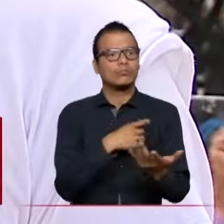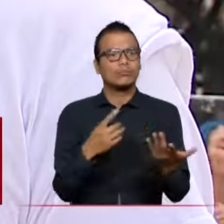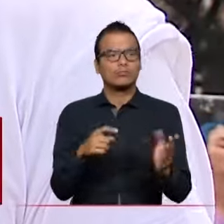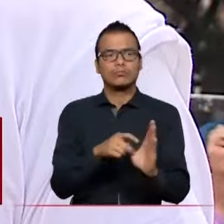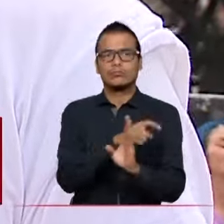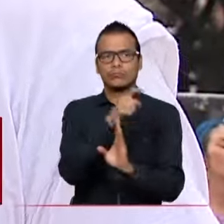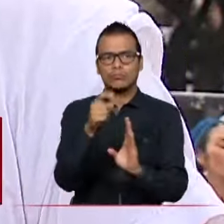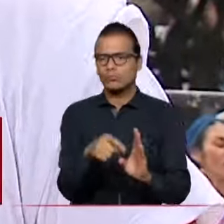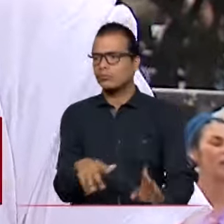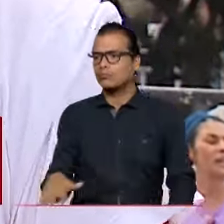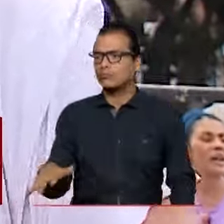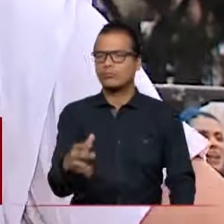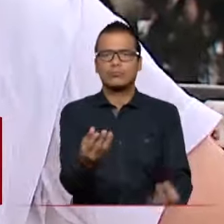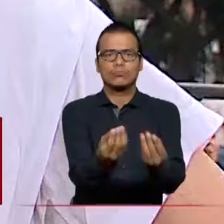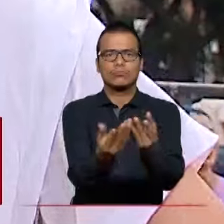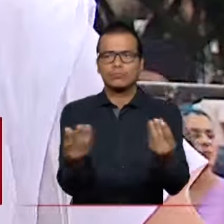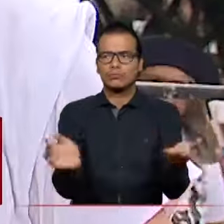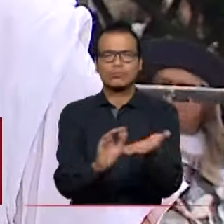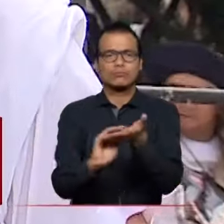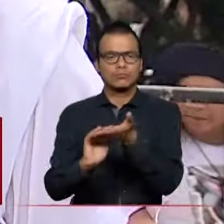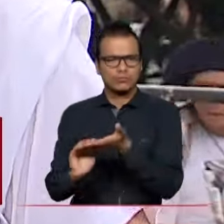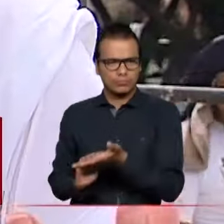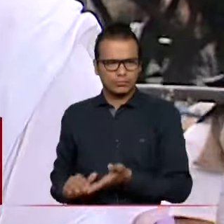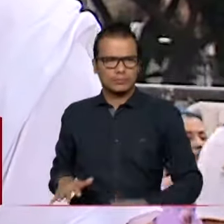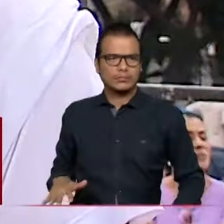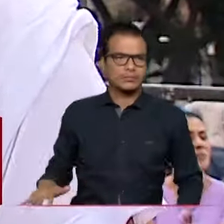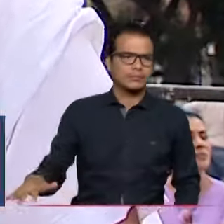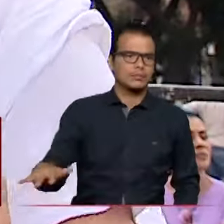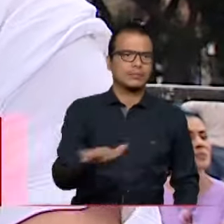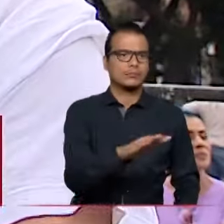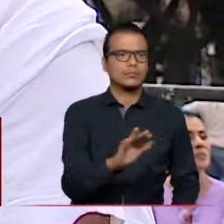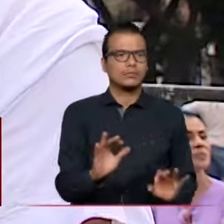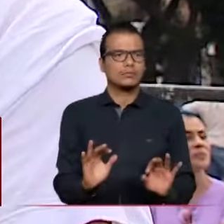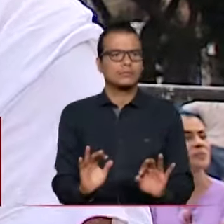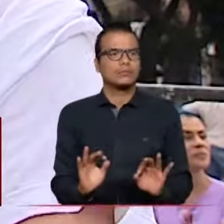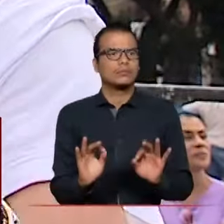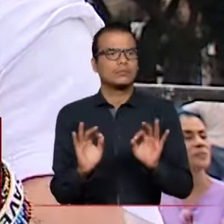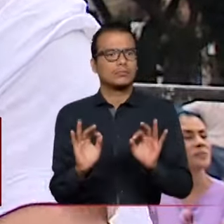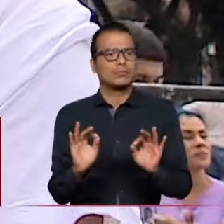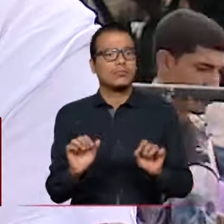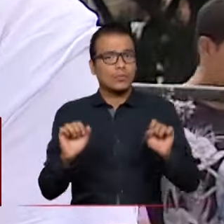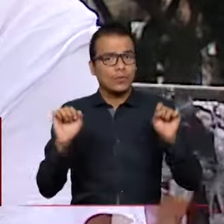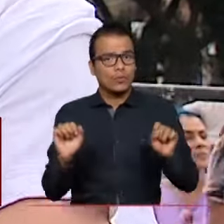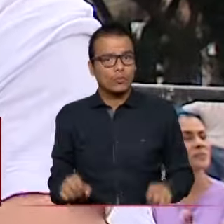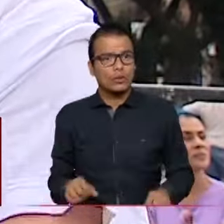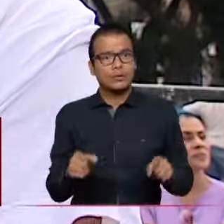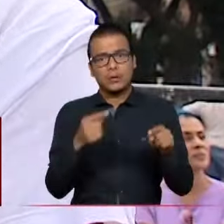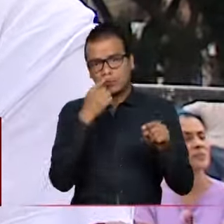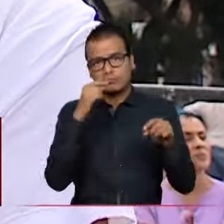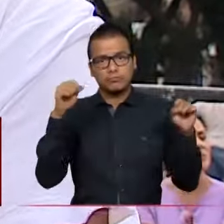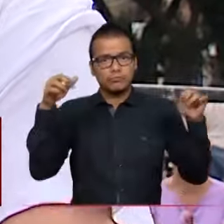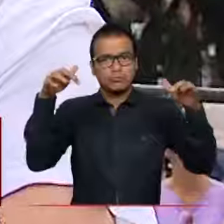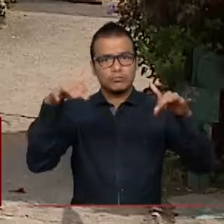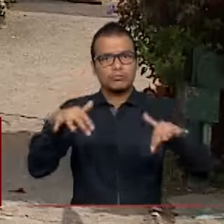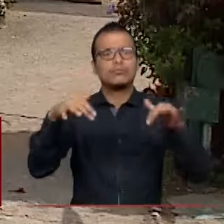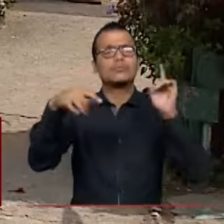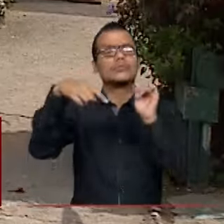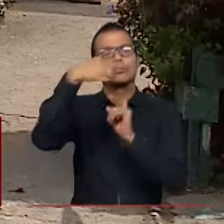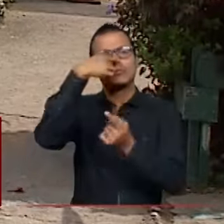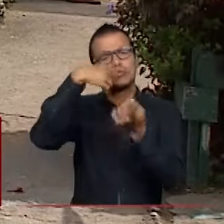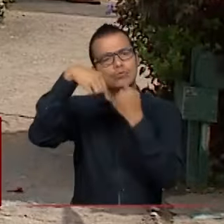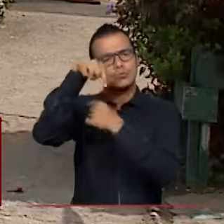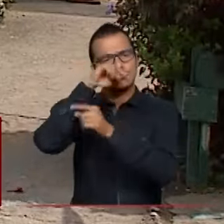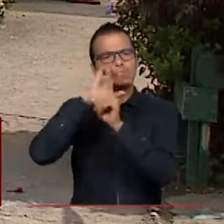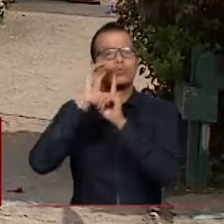verde, sino también de posibilitar todo este espacio como una fuente, como una potencia turística, cultural,